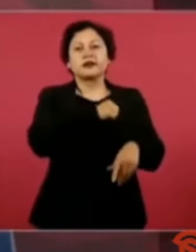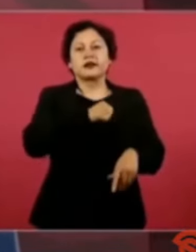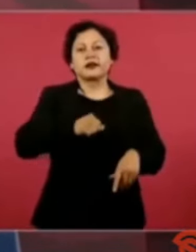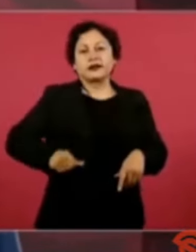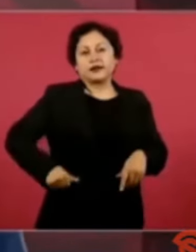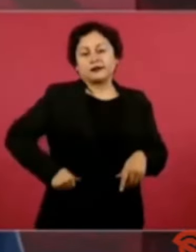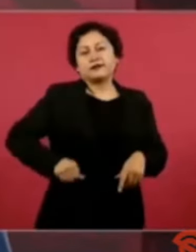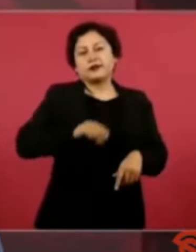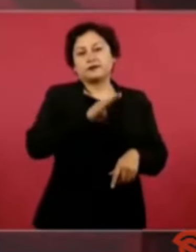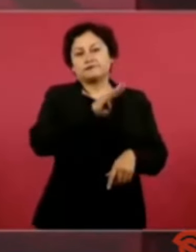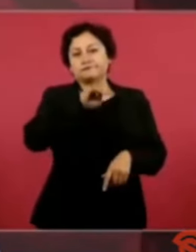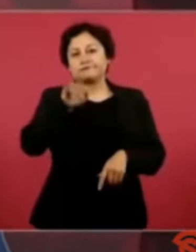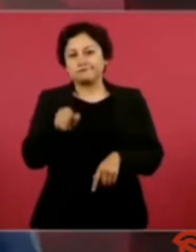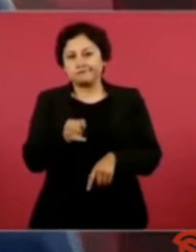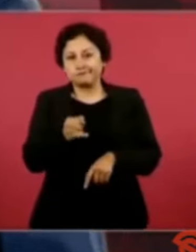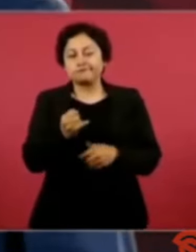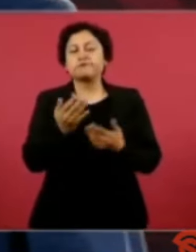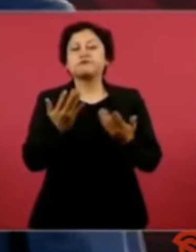¿No? O